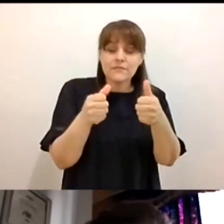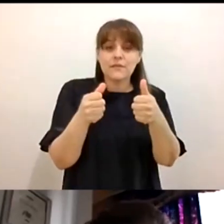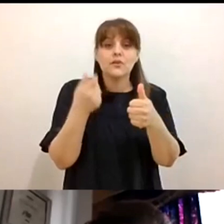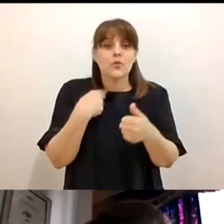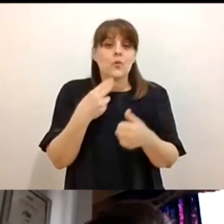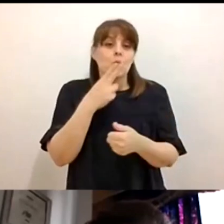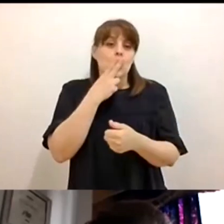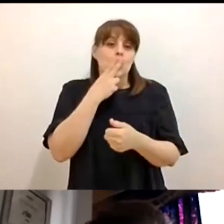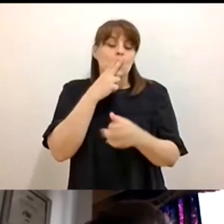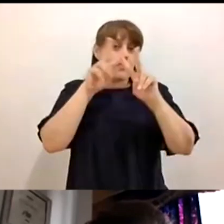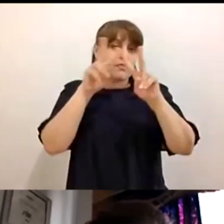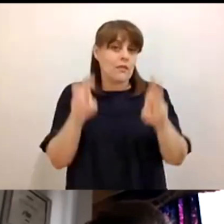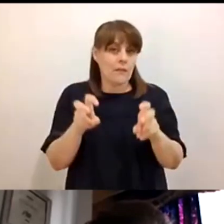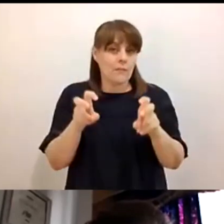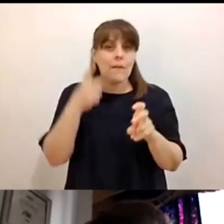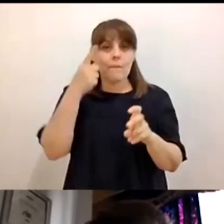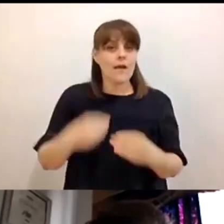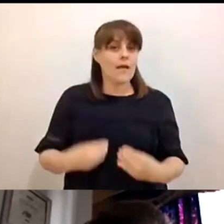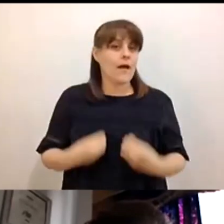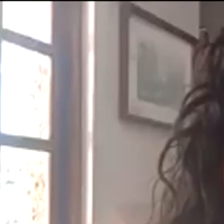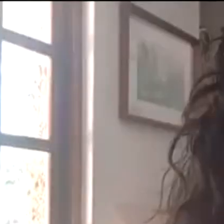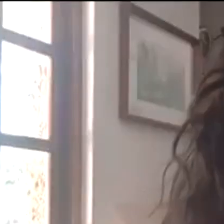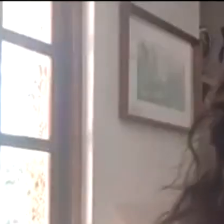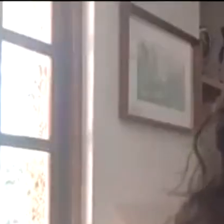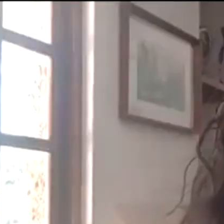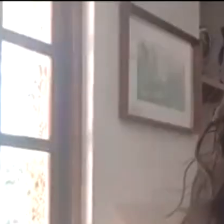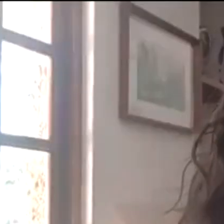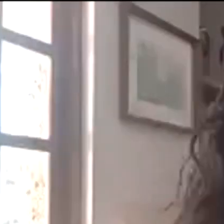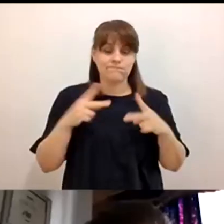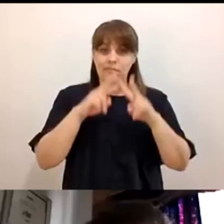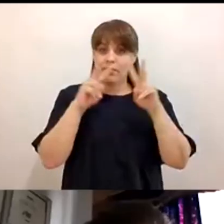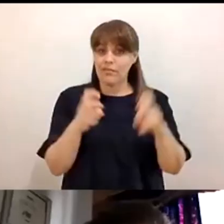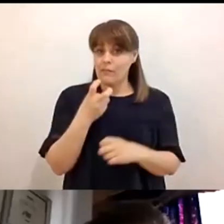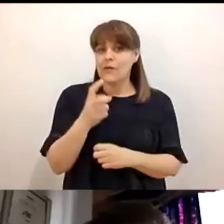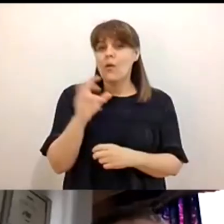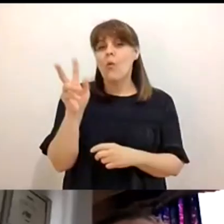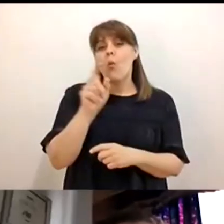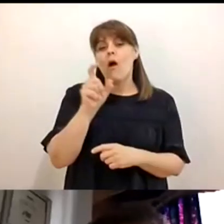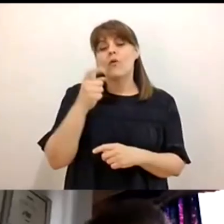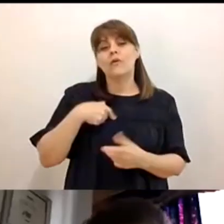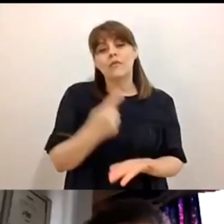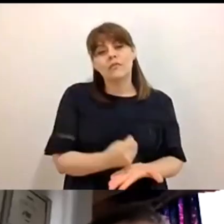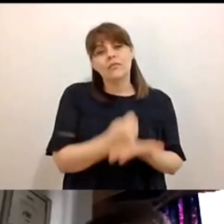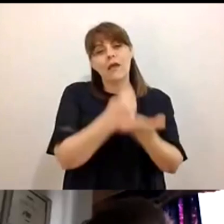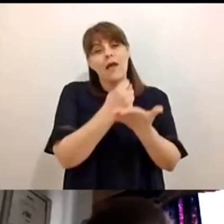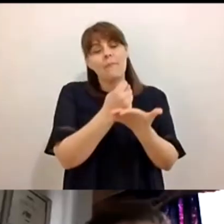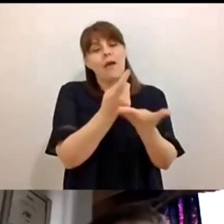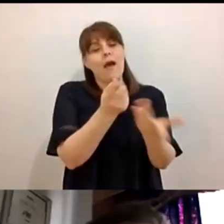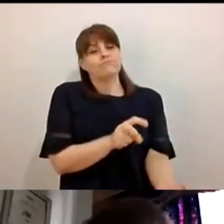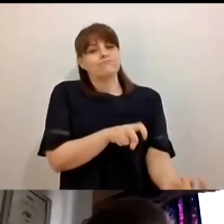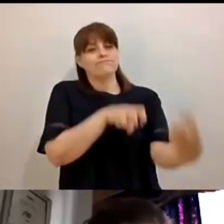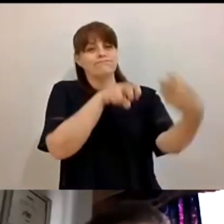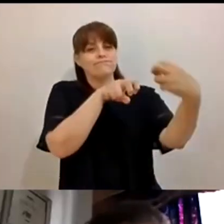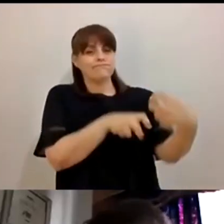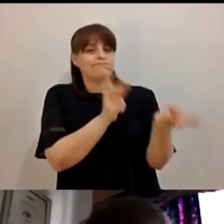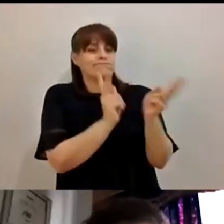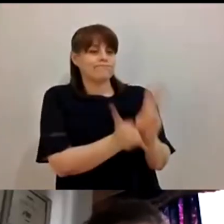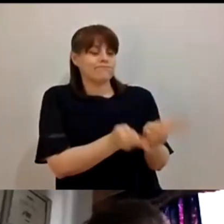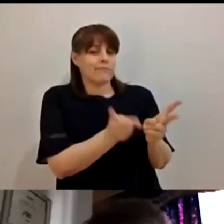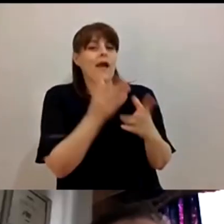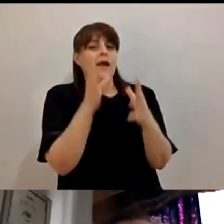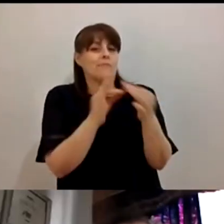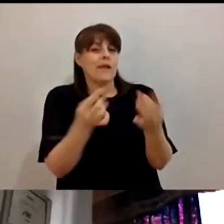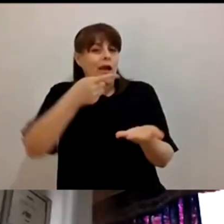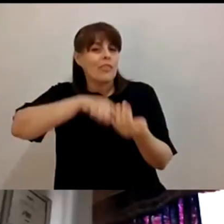para la vida de cualquier persona todos cuando vamos a terapia acabamos hablando de cómo nos fue con nuestros papás en nuestras casas y de